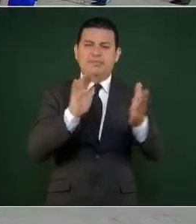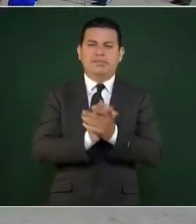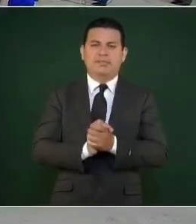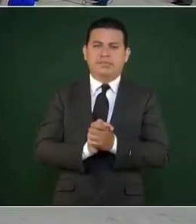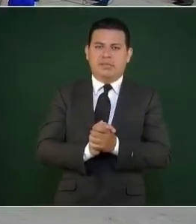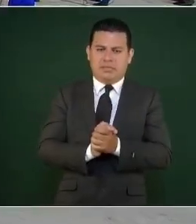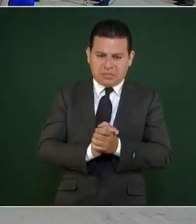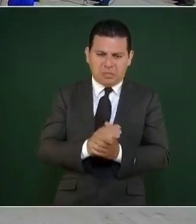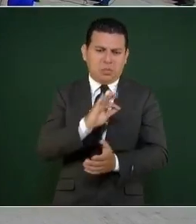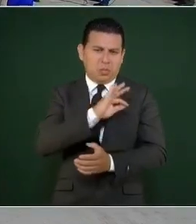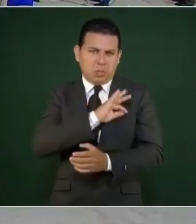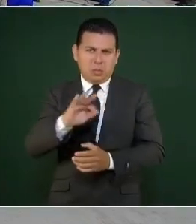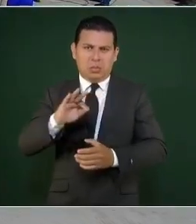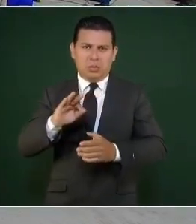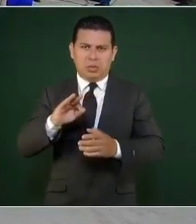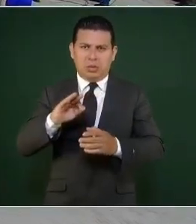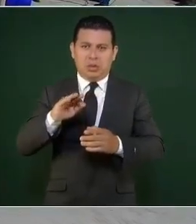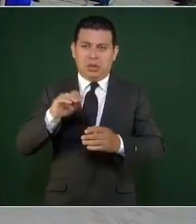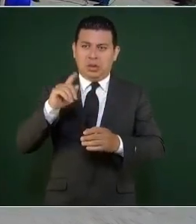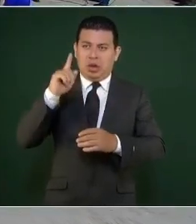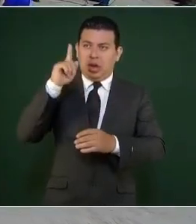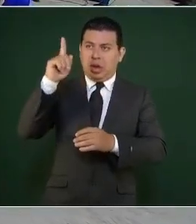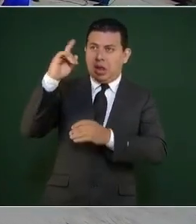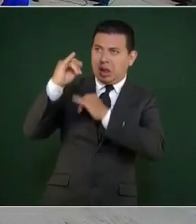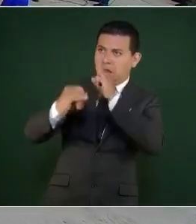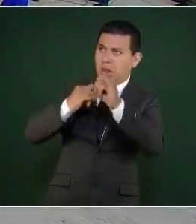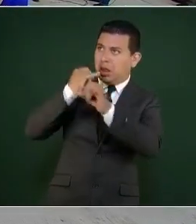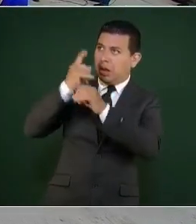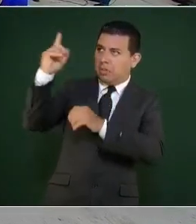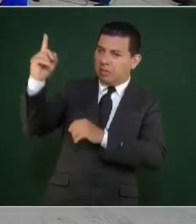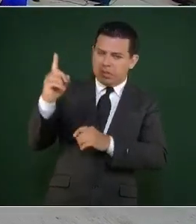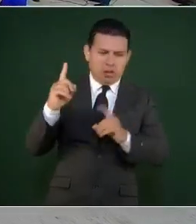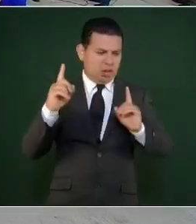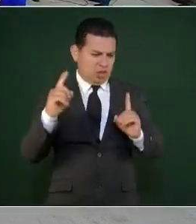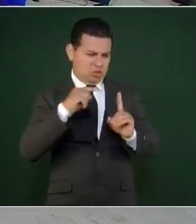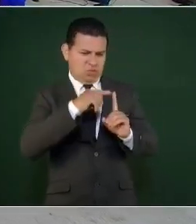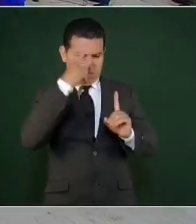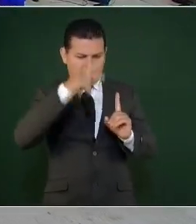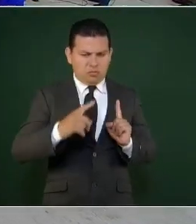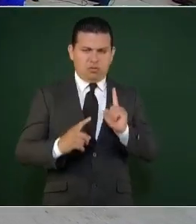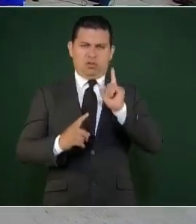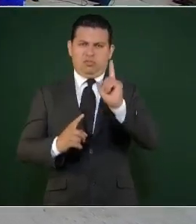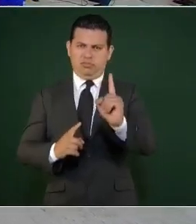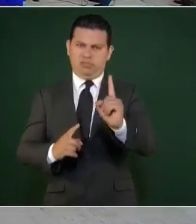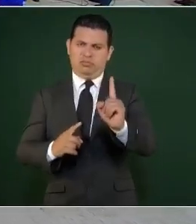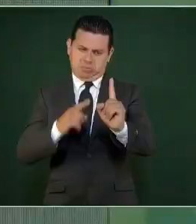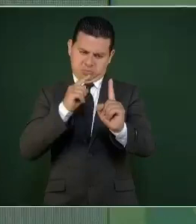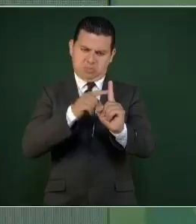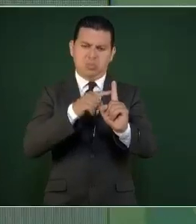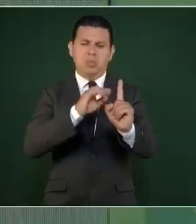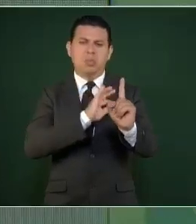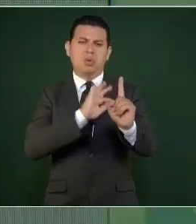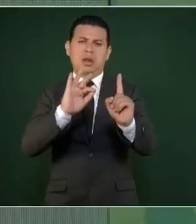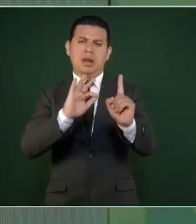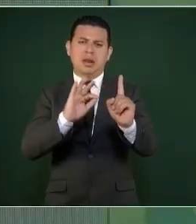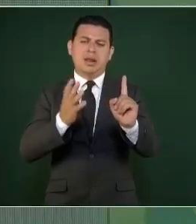¿Cómo es posible que una internacionalista, además, como Alicia Bárcena,